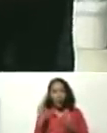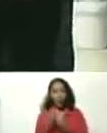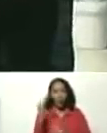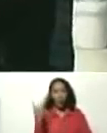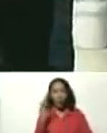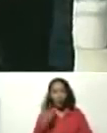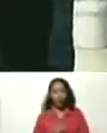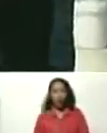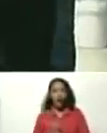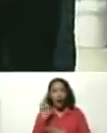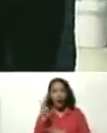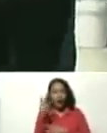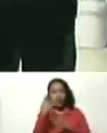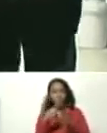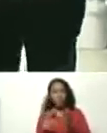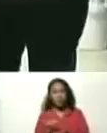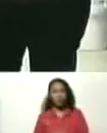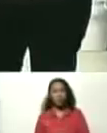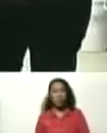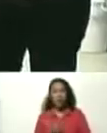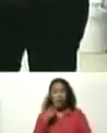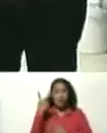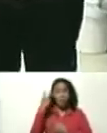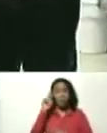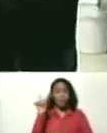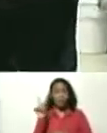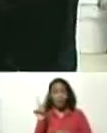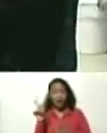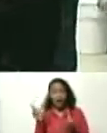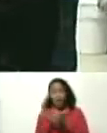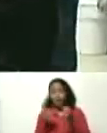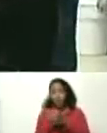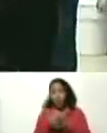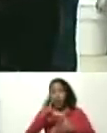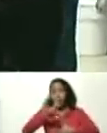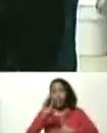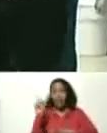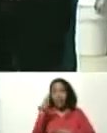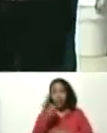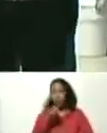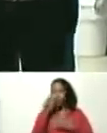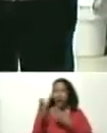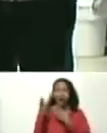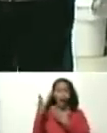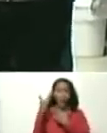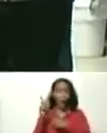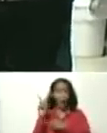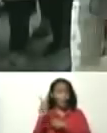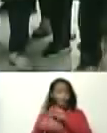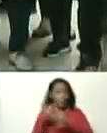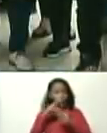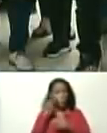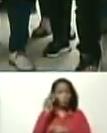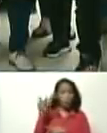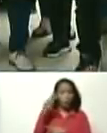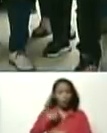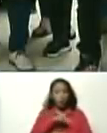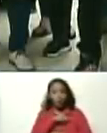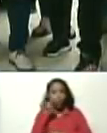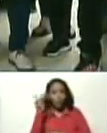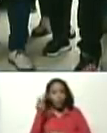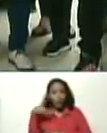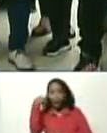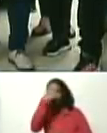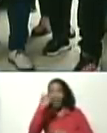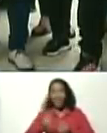bailando ahí con Vali Costa. Dígame la dimensión latina, demasiado bueno. Ahí realmente veíamos nosotros la cara